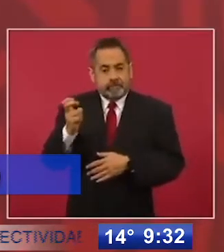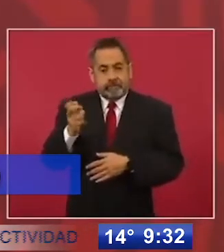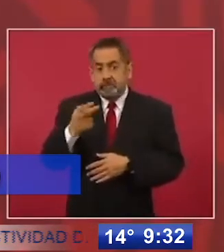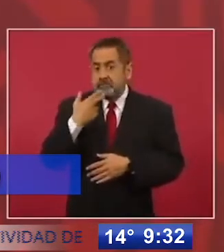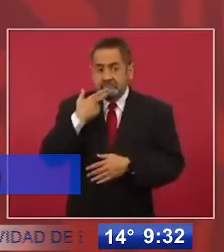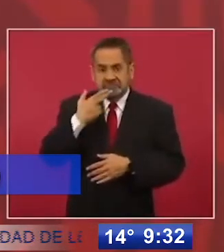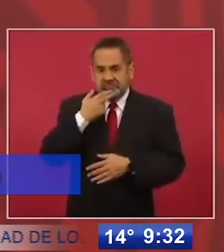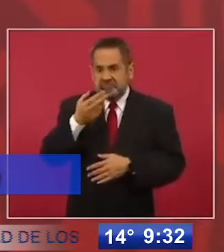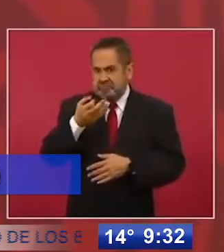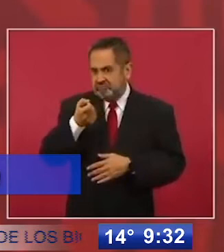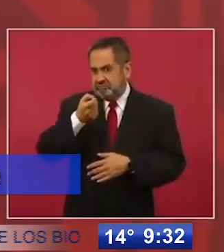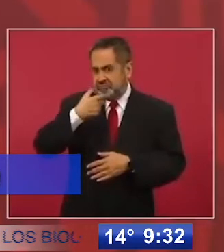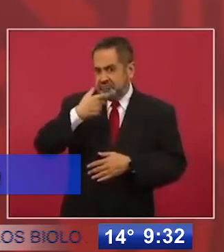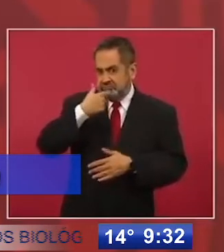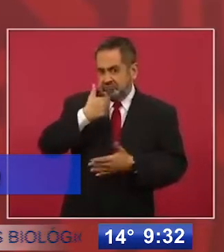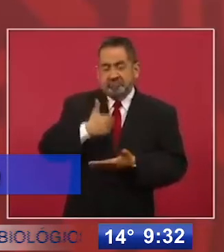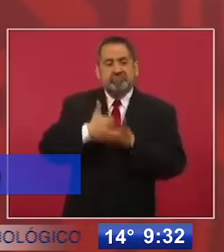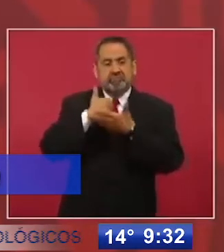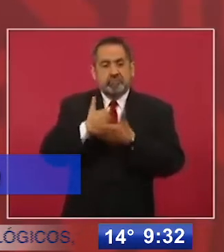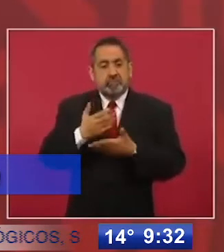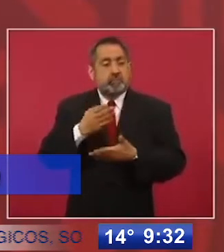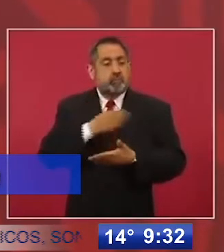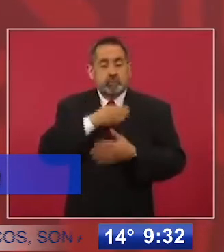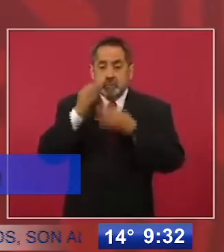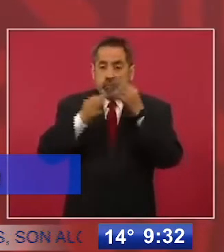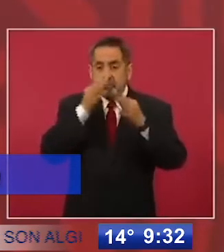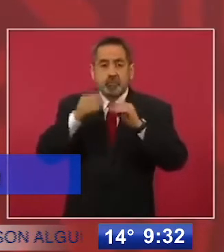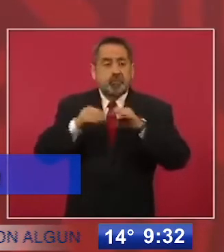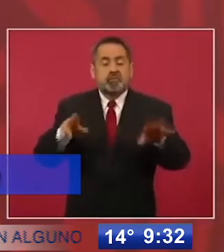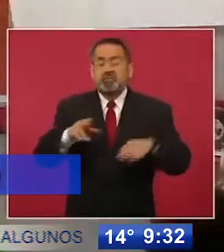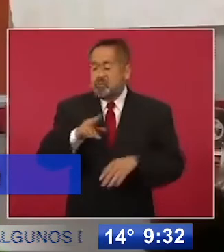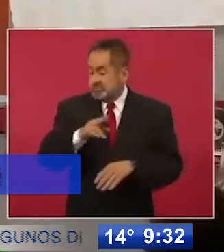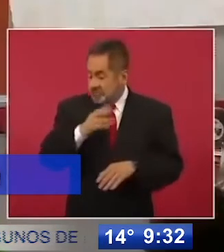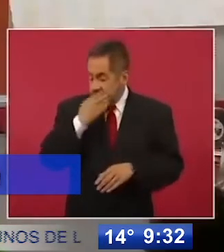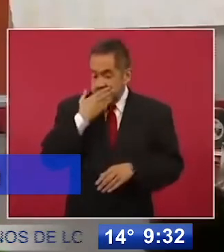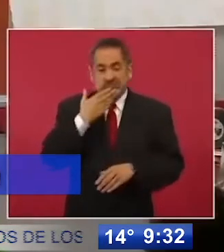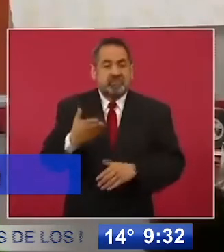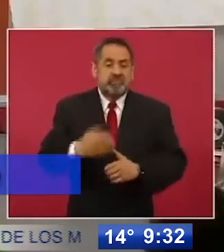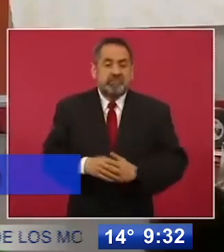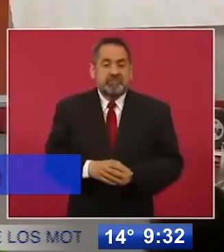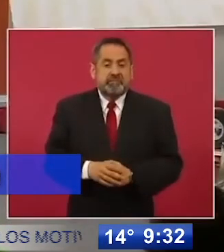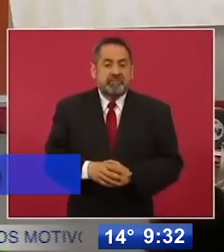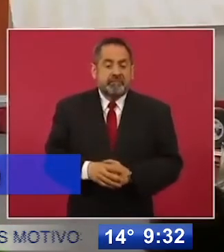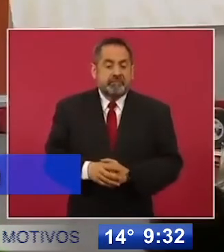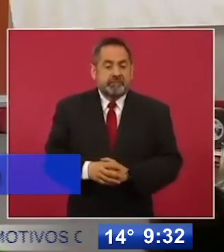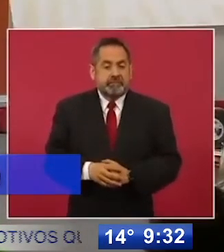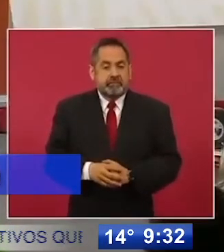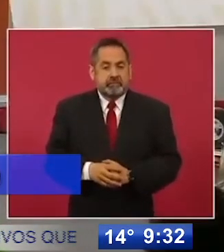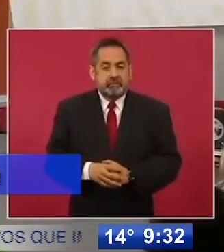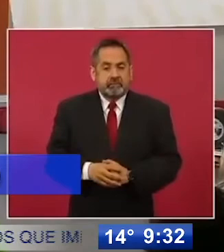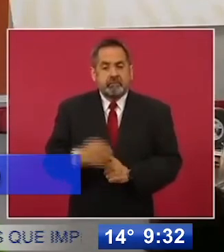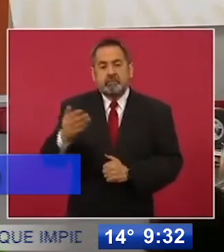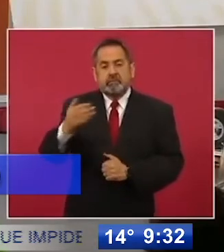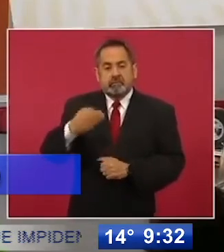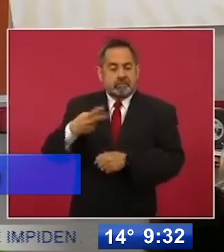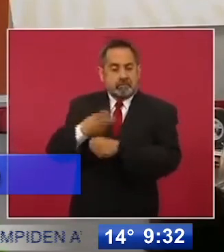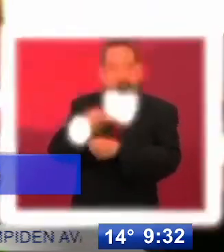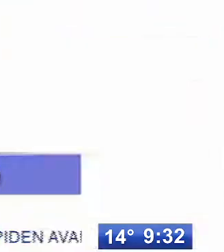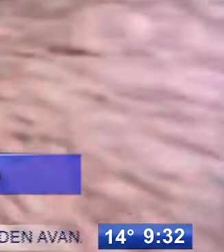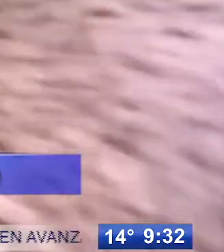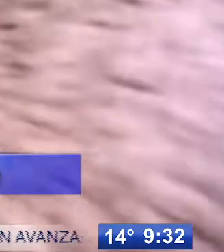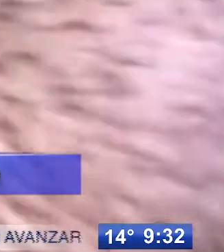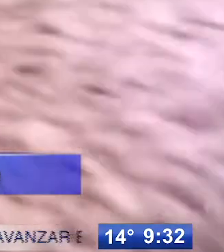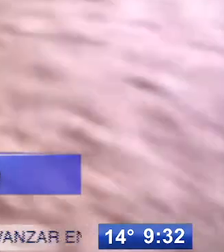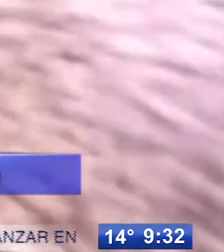prescripción médica las autoridades sanitarias mexicanas comenzaron la evaluación de este medicamento durante